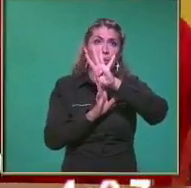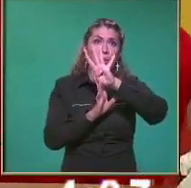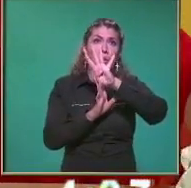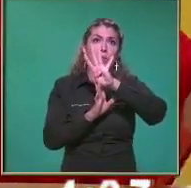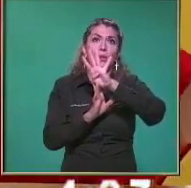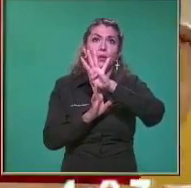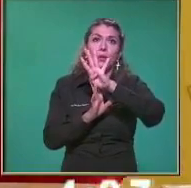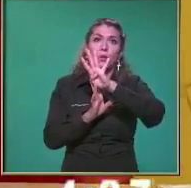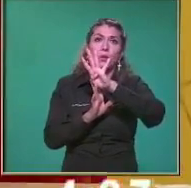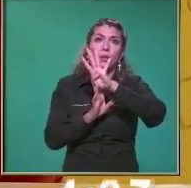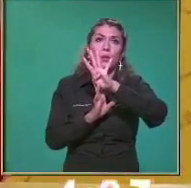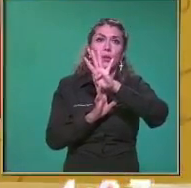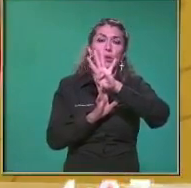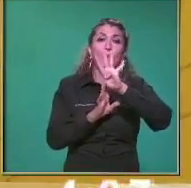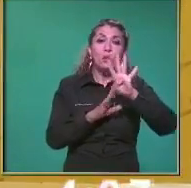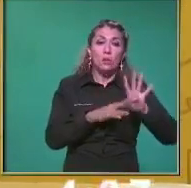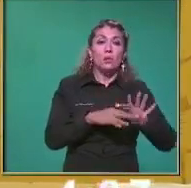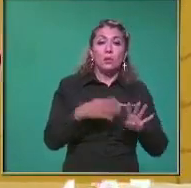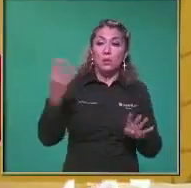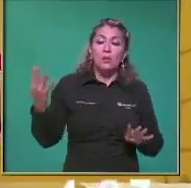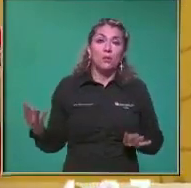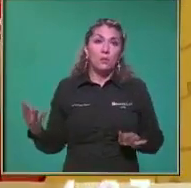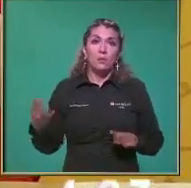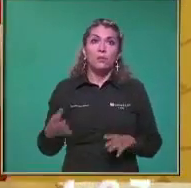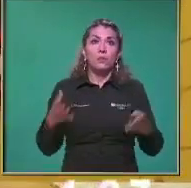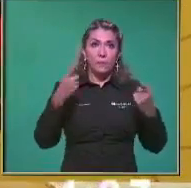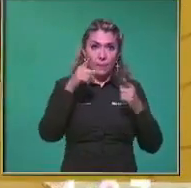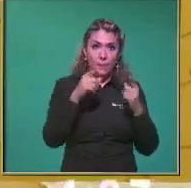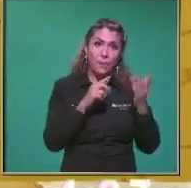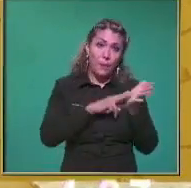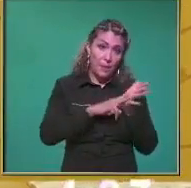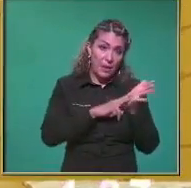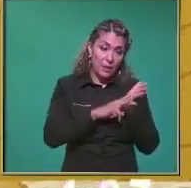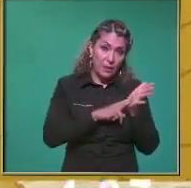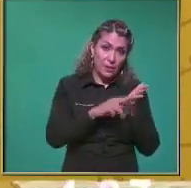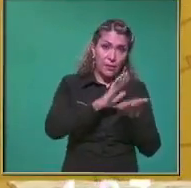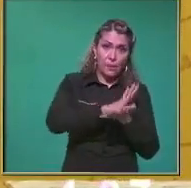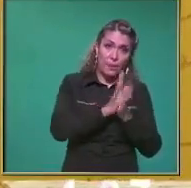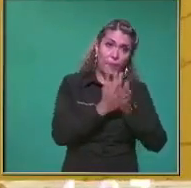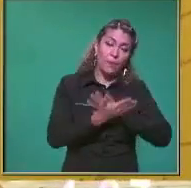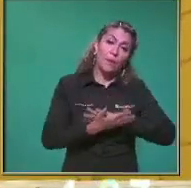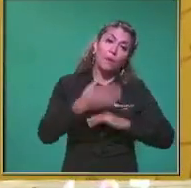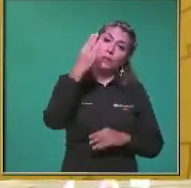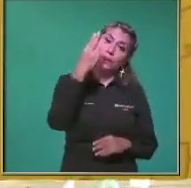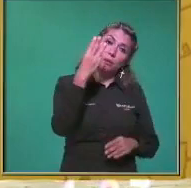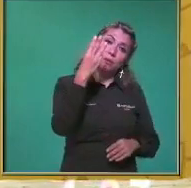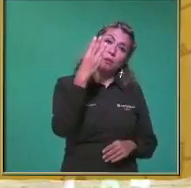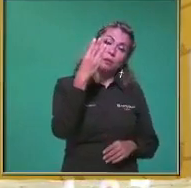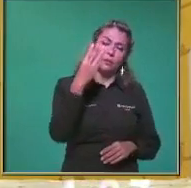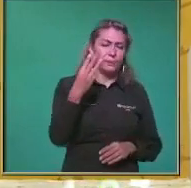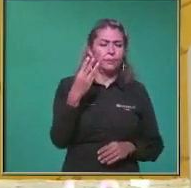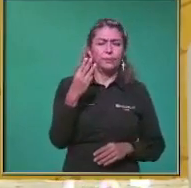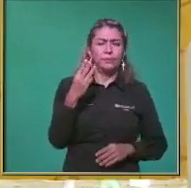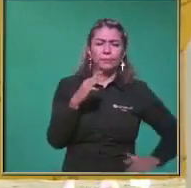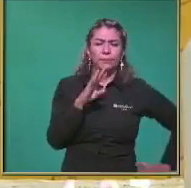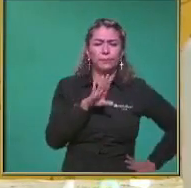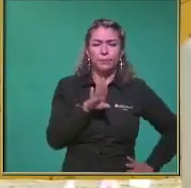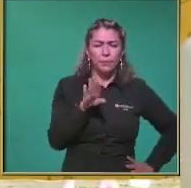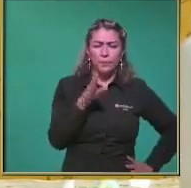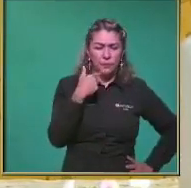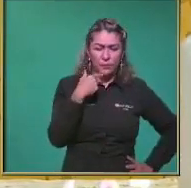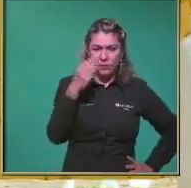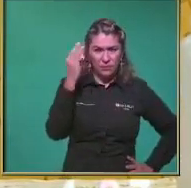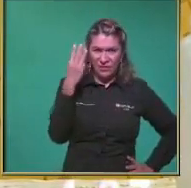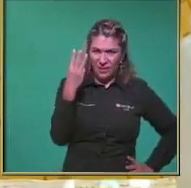si no se me muere. Y voy a agarrar este verde y voy a tratar de dividirlo en tres. ¿Cómo que lo va a dividir en tres, maestra? Bueno,